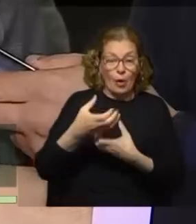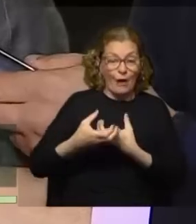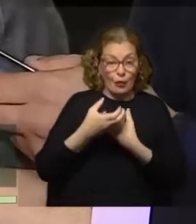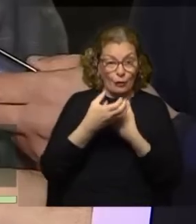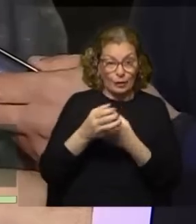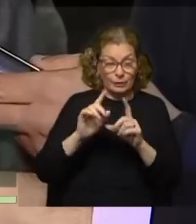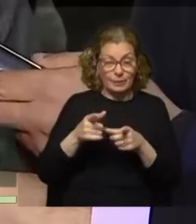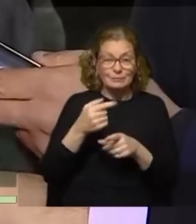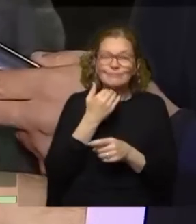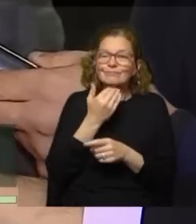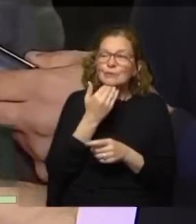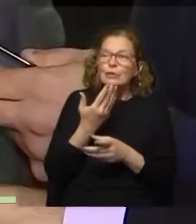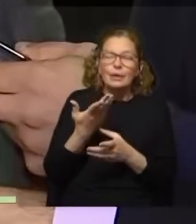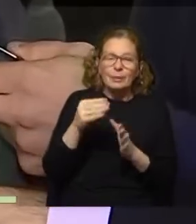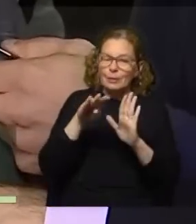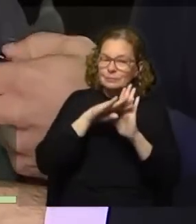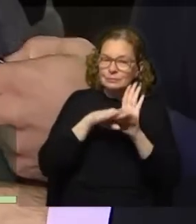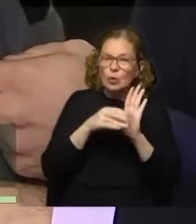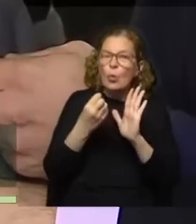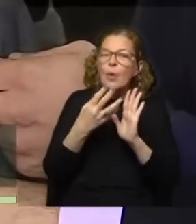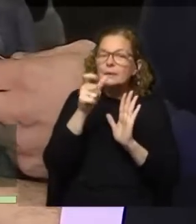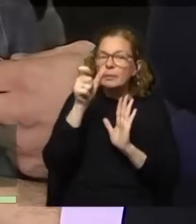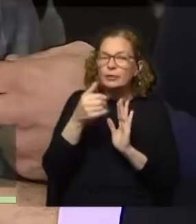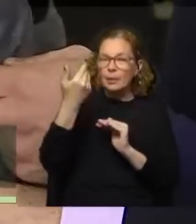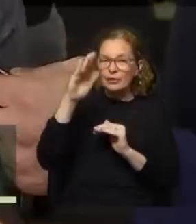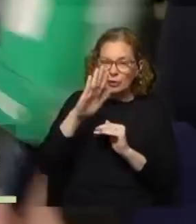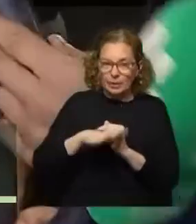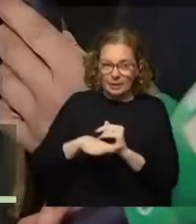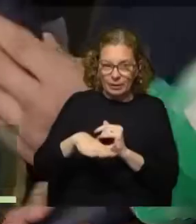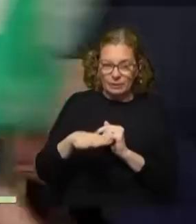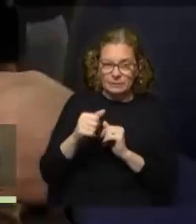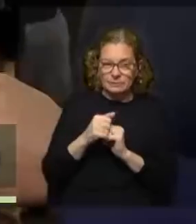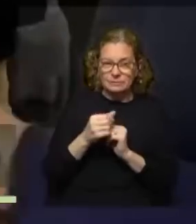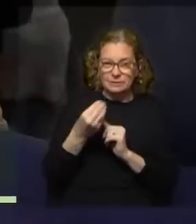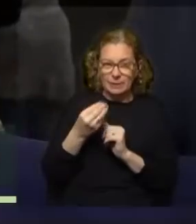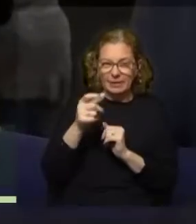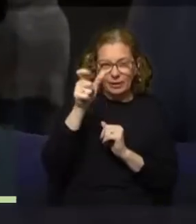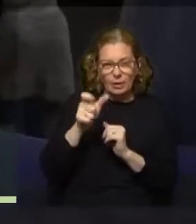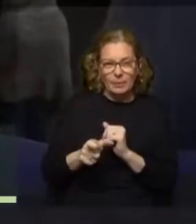no tenemos a mano la depuración entre Cuántas personas mayores y cuántos niños